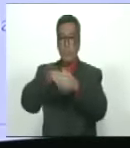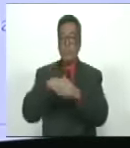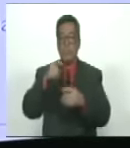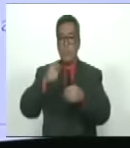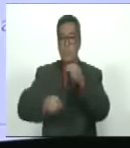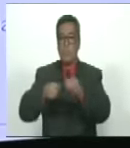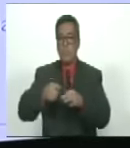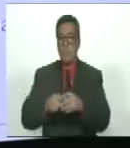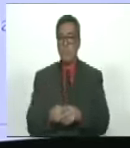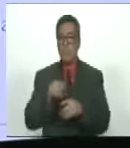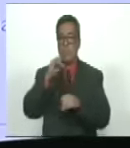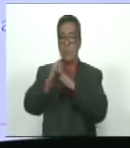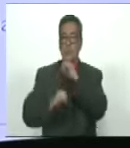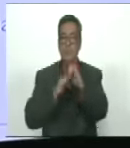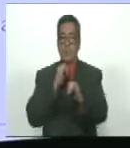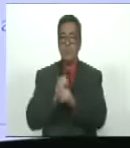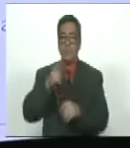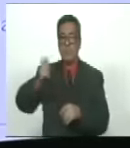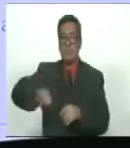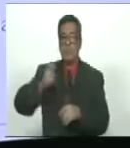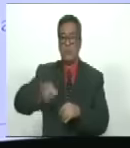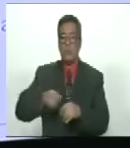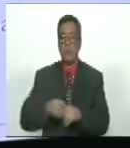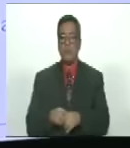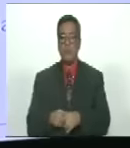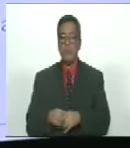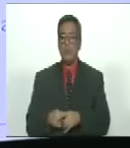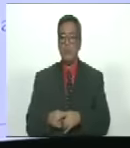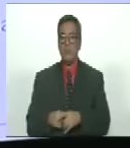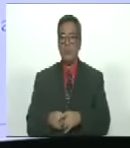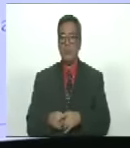Corte Internacional de Justicia.